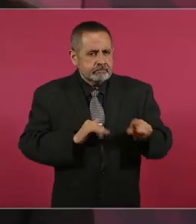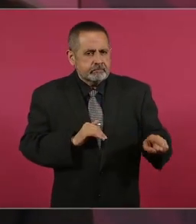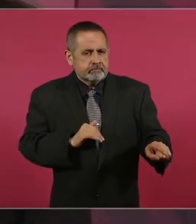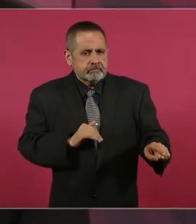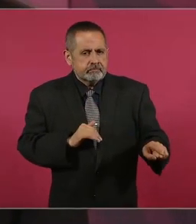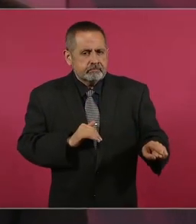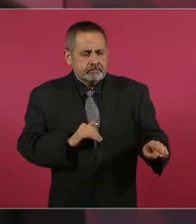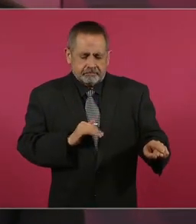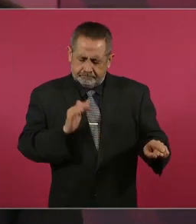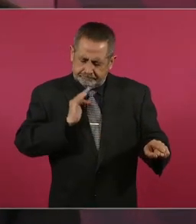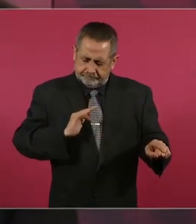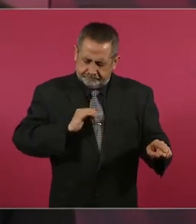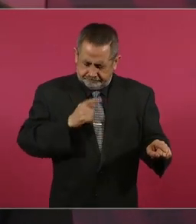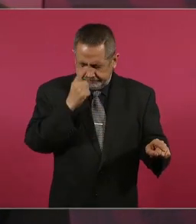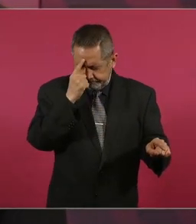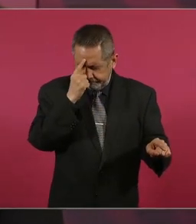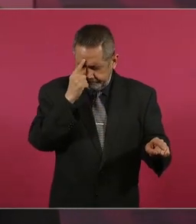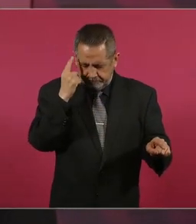hasta 10,